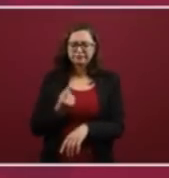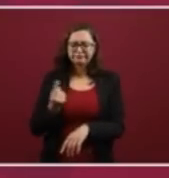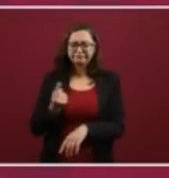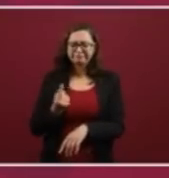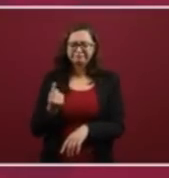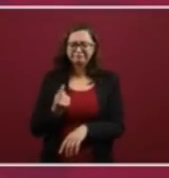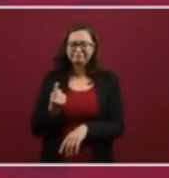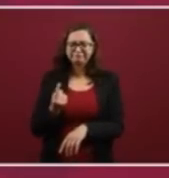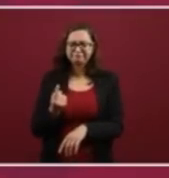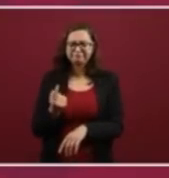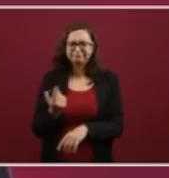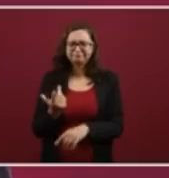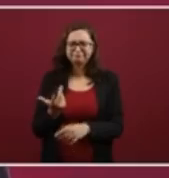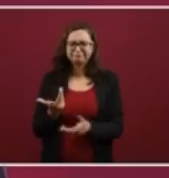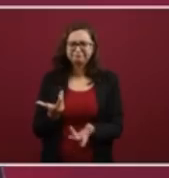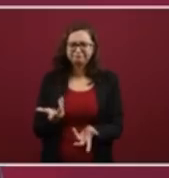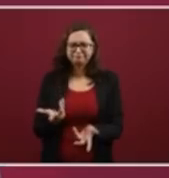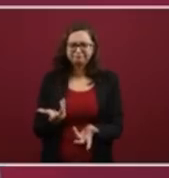estamos